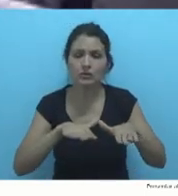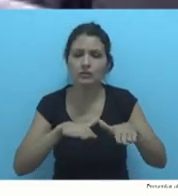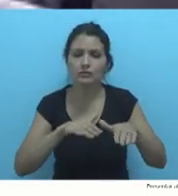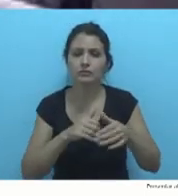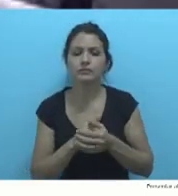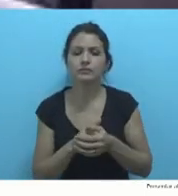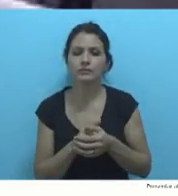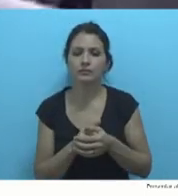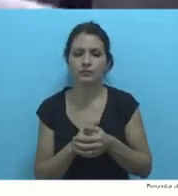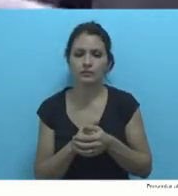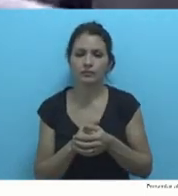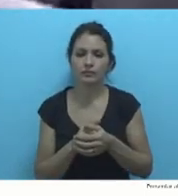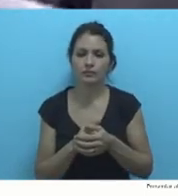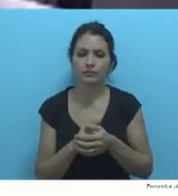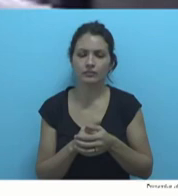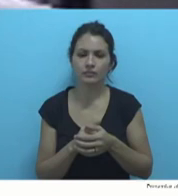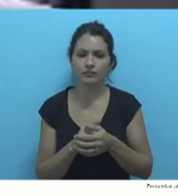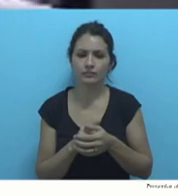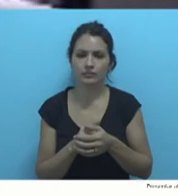cuantía determinada, que